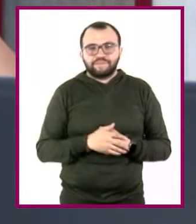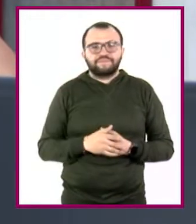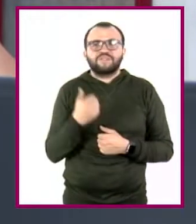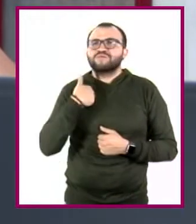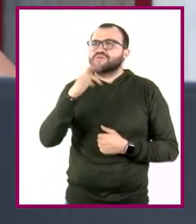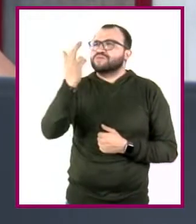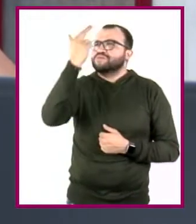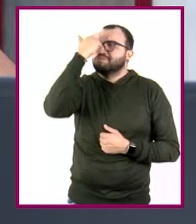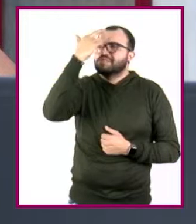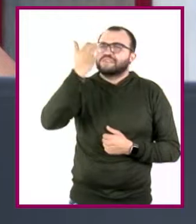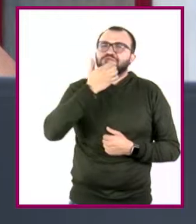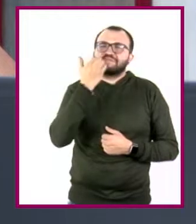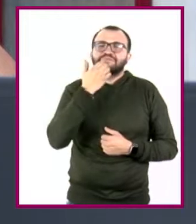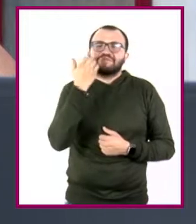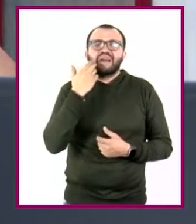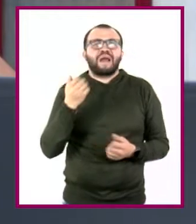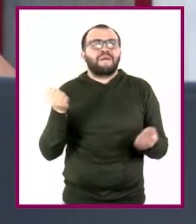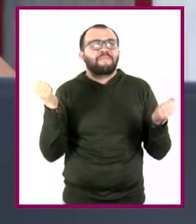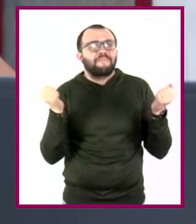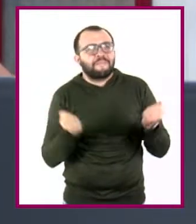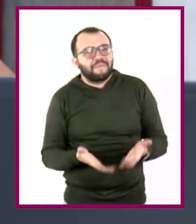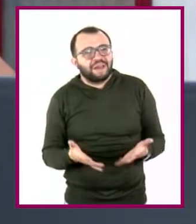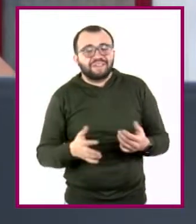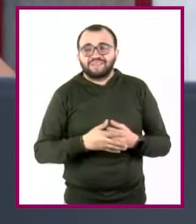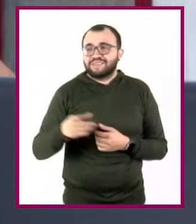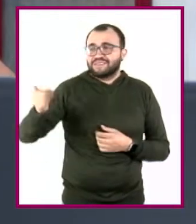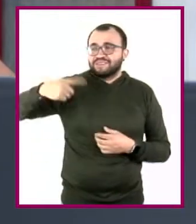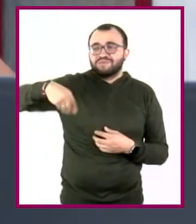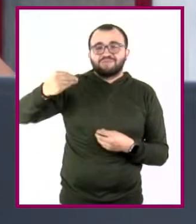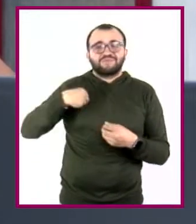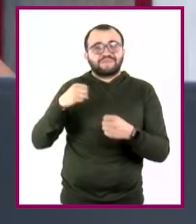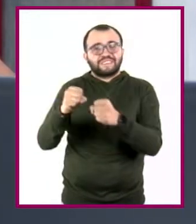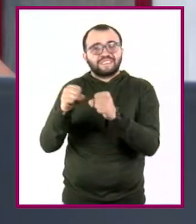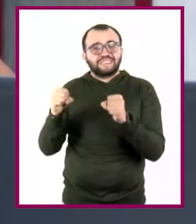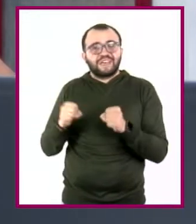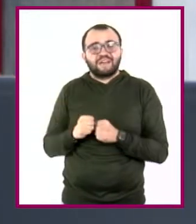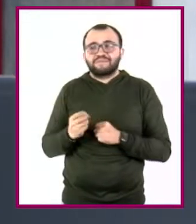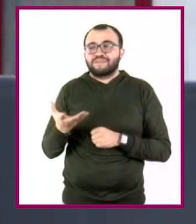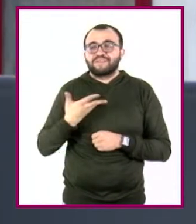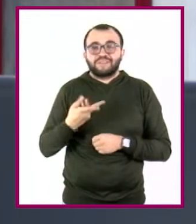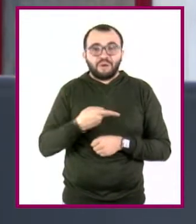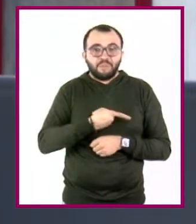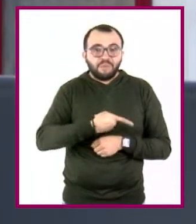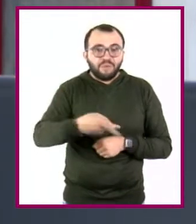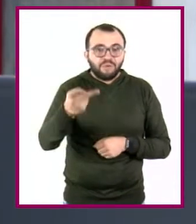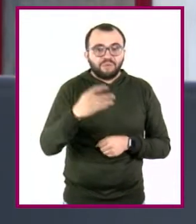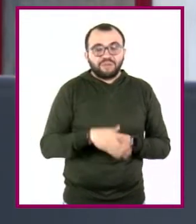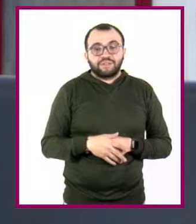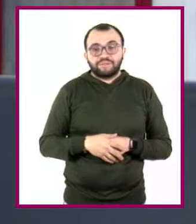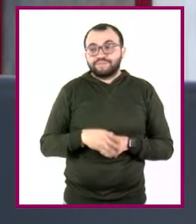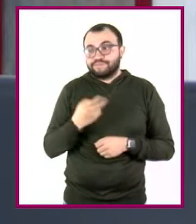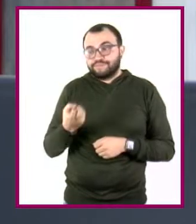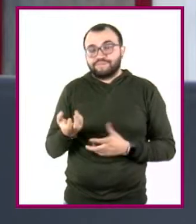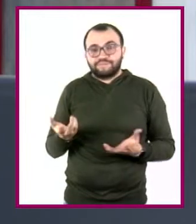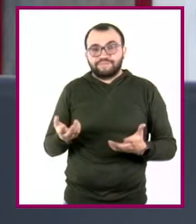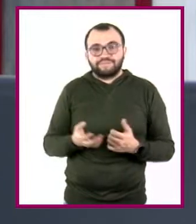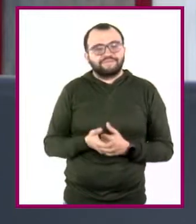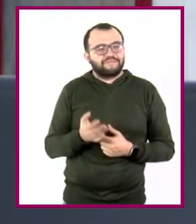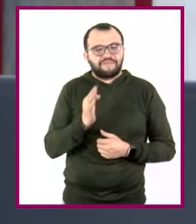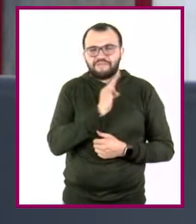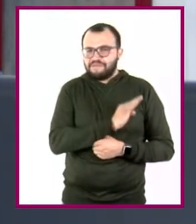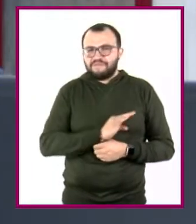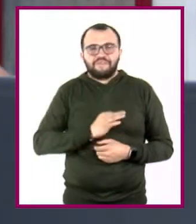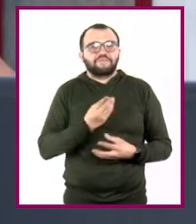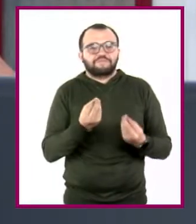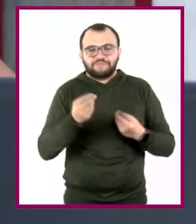Recuerdo que la escuela era pesada y muchos de mi salón vivíamos en la pobreza. Eso sí, muy